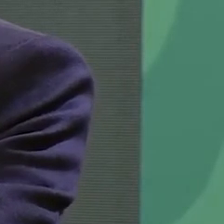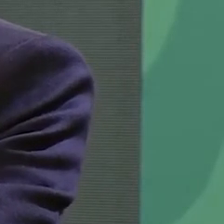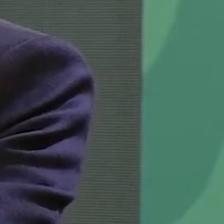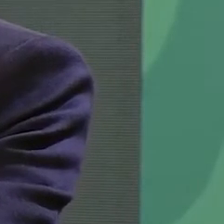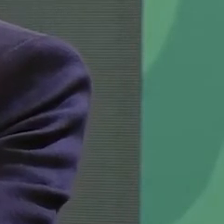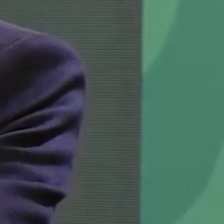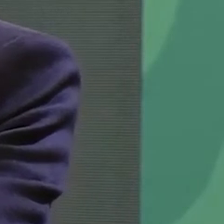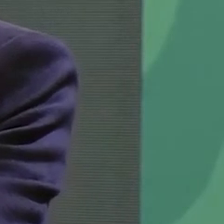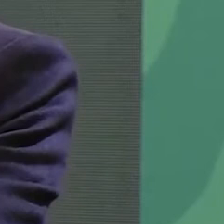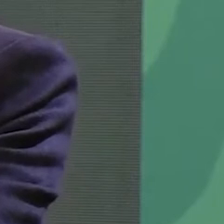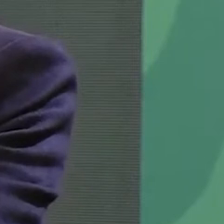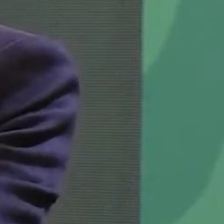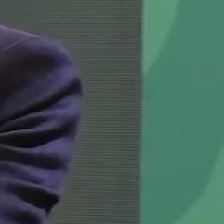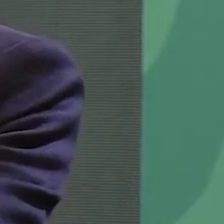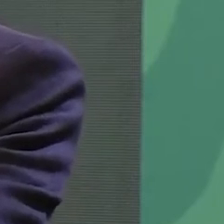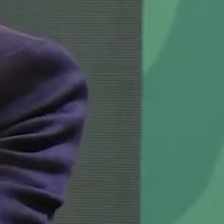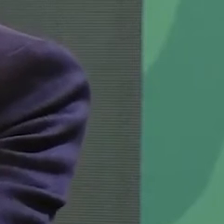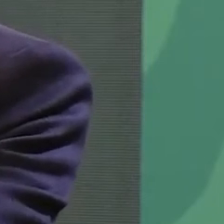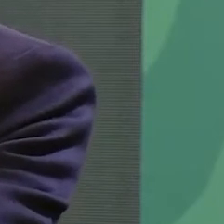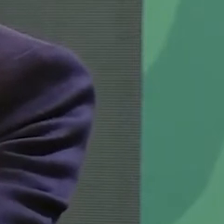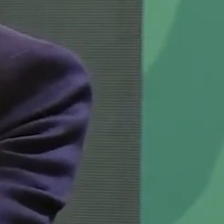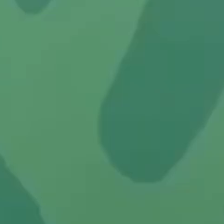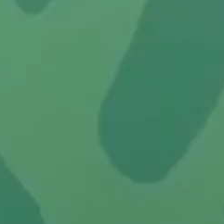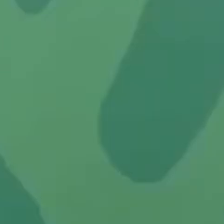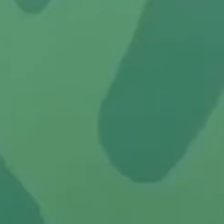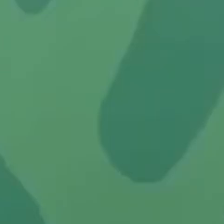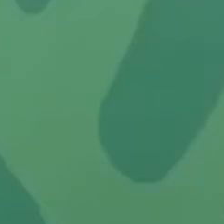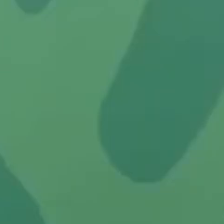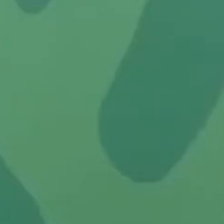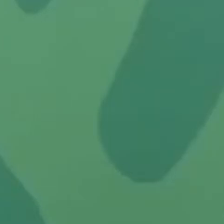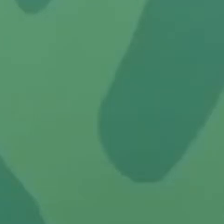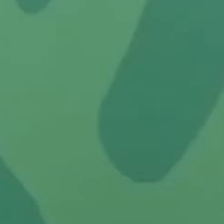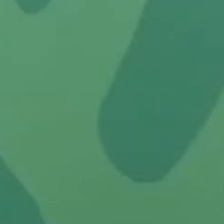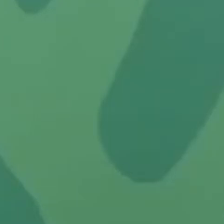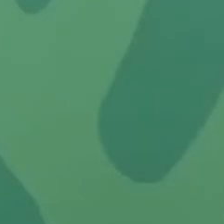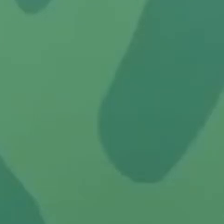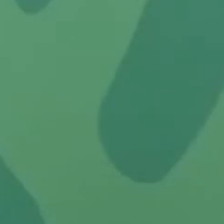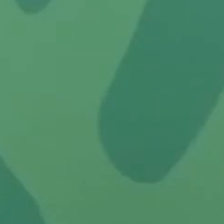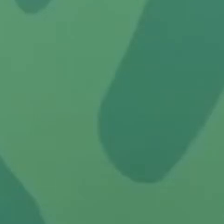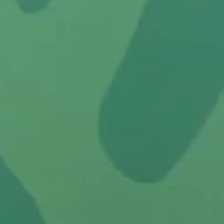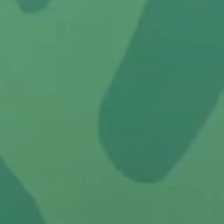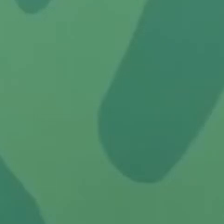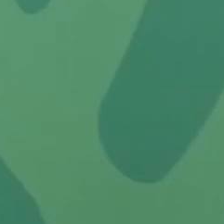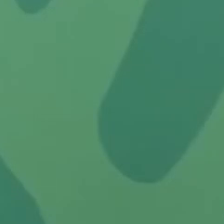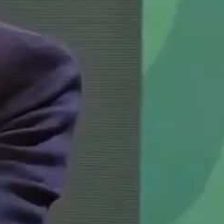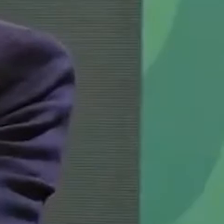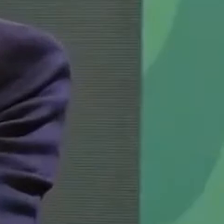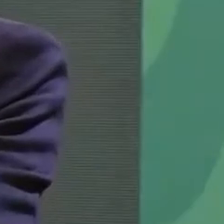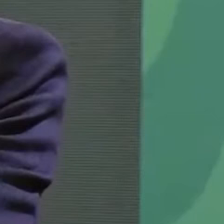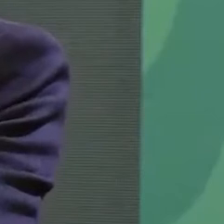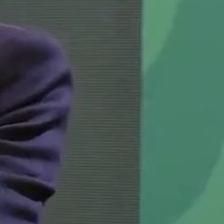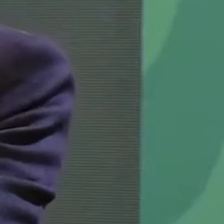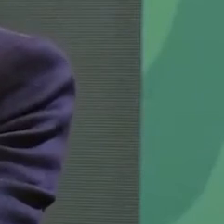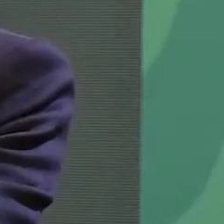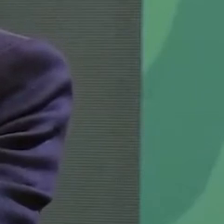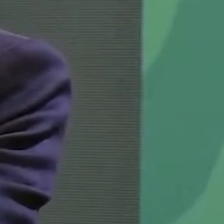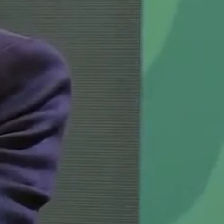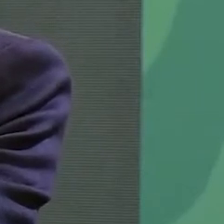porque siempre, con pandemia o sin pandemia, en el